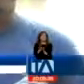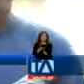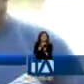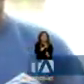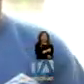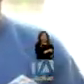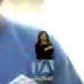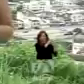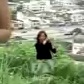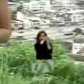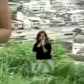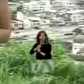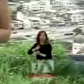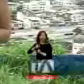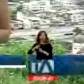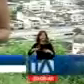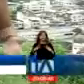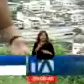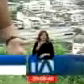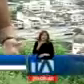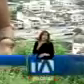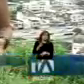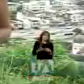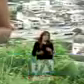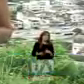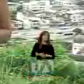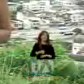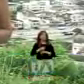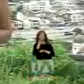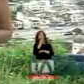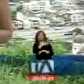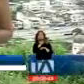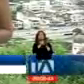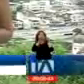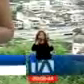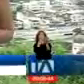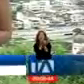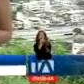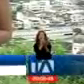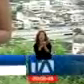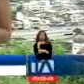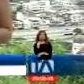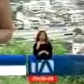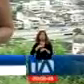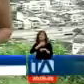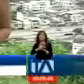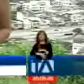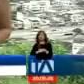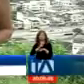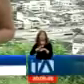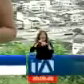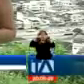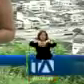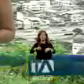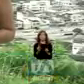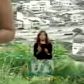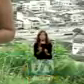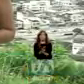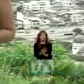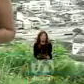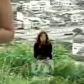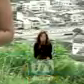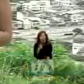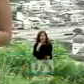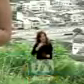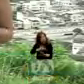tenemos cómo vivir aquí. Por ahora las autoridades prefieren no hablar de pérdidas económicas, al menos hasta que termine el invierno. Sin embargo, se